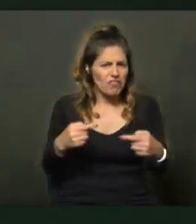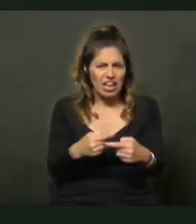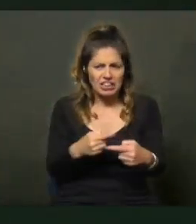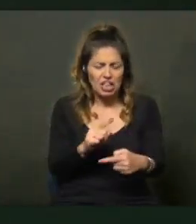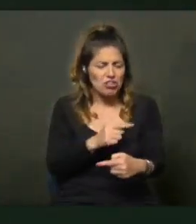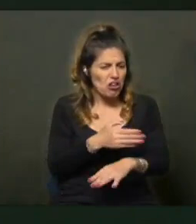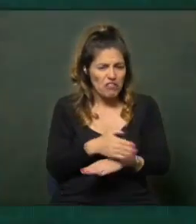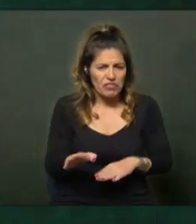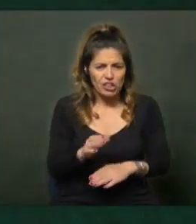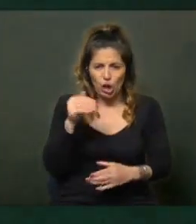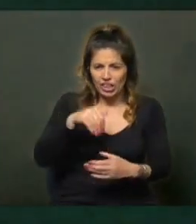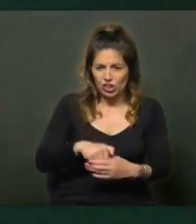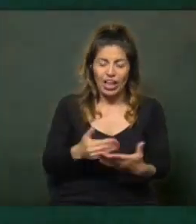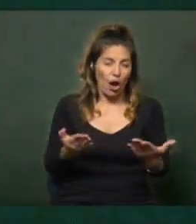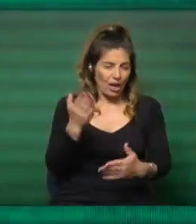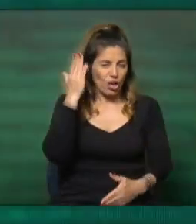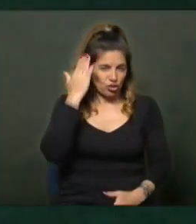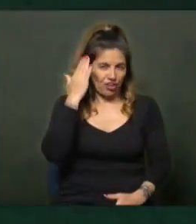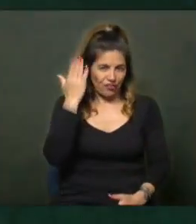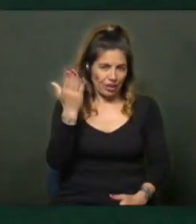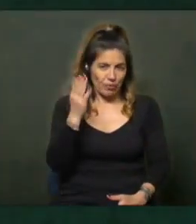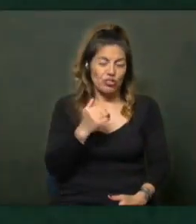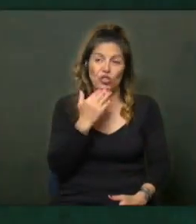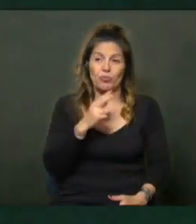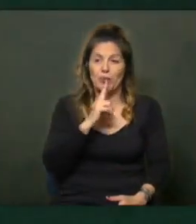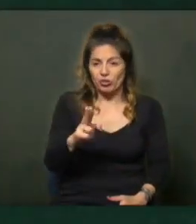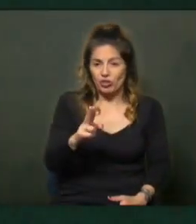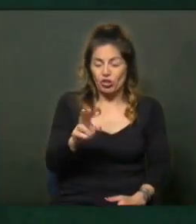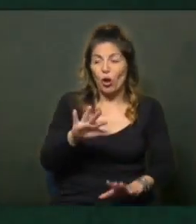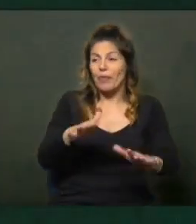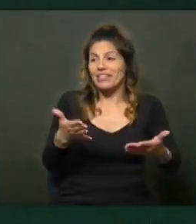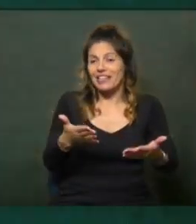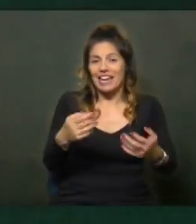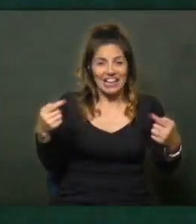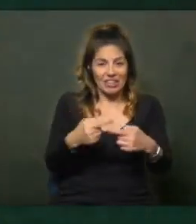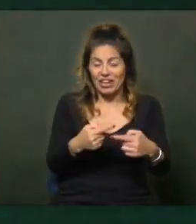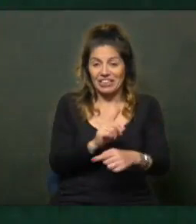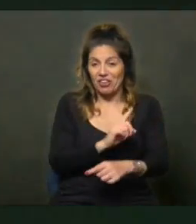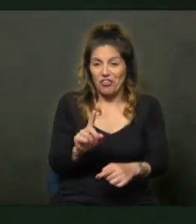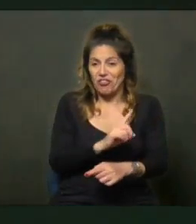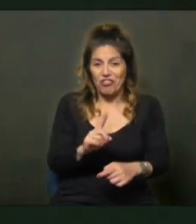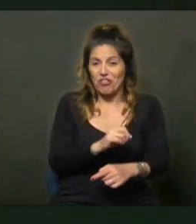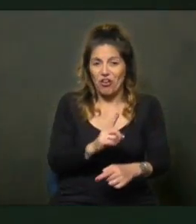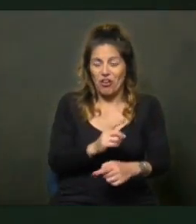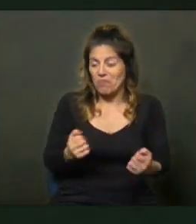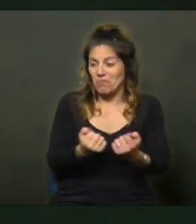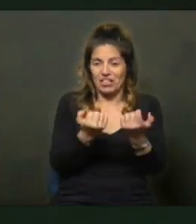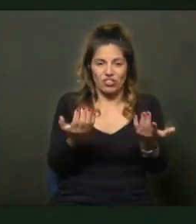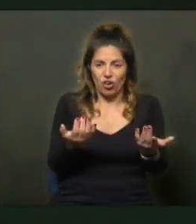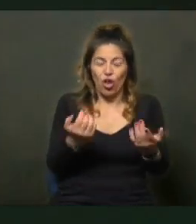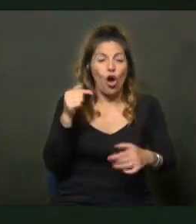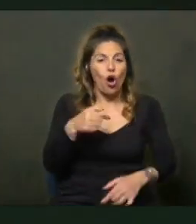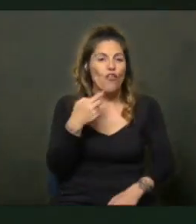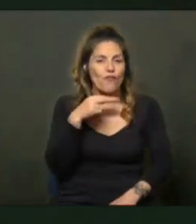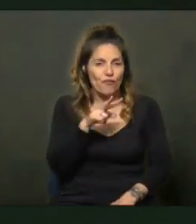tuvo efecto electoral ahora lo sabemos no si no supiéramos el el resultado diríamos todo parecería indicar que el debate no tuvo no tuvo mayor impacto Hoy